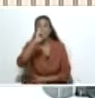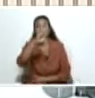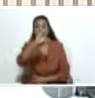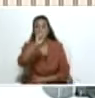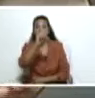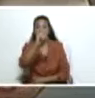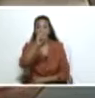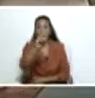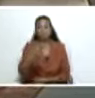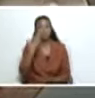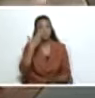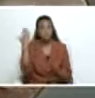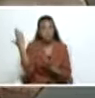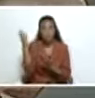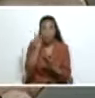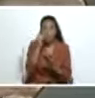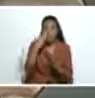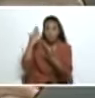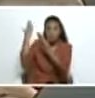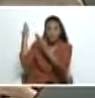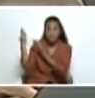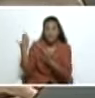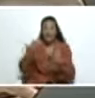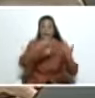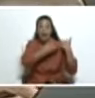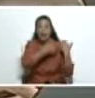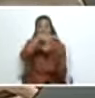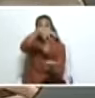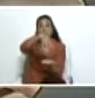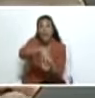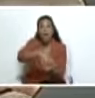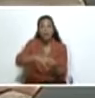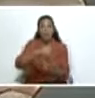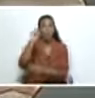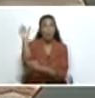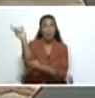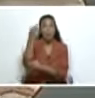Menéndez, presente, encargado del estado Guárico.